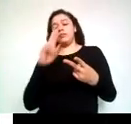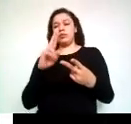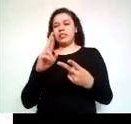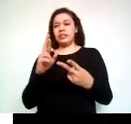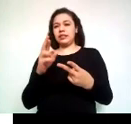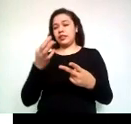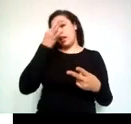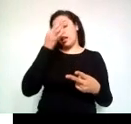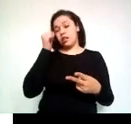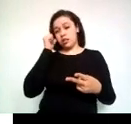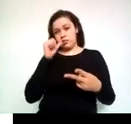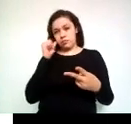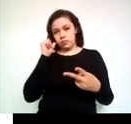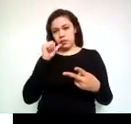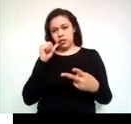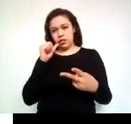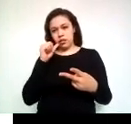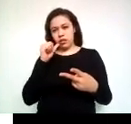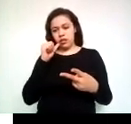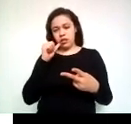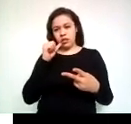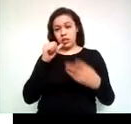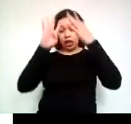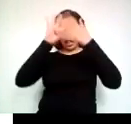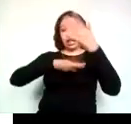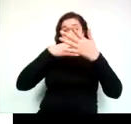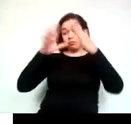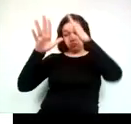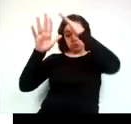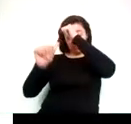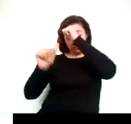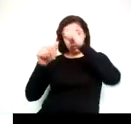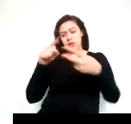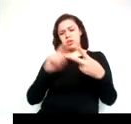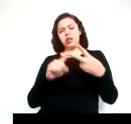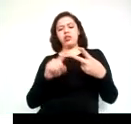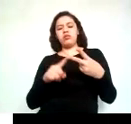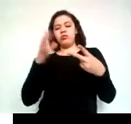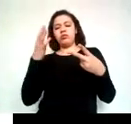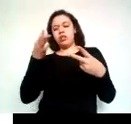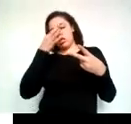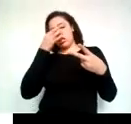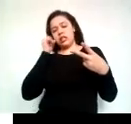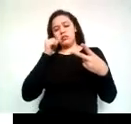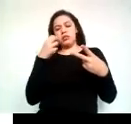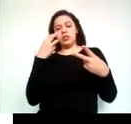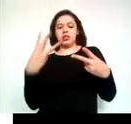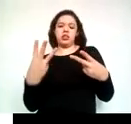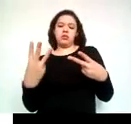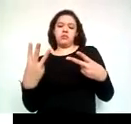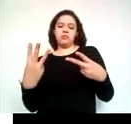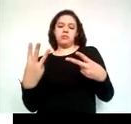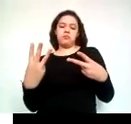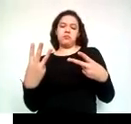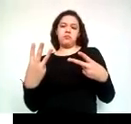siempre y de acuerdo a la tabla casi siempre en pregunta 2 me dice que el valor debe ser 3.